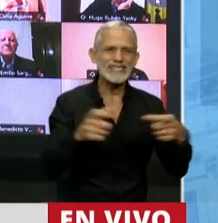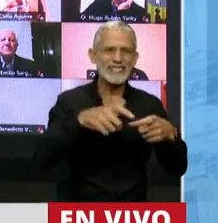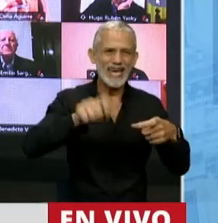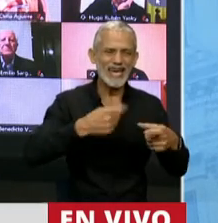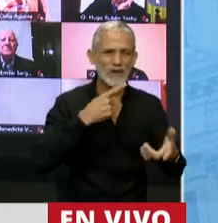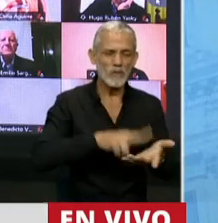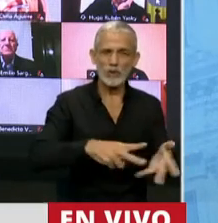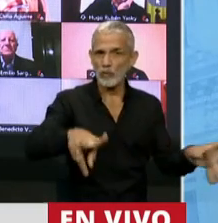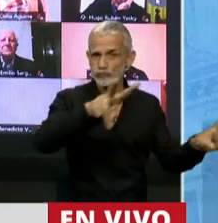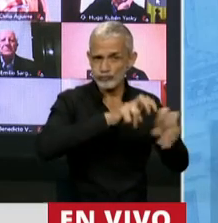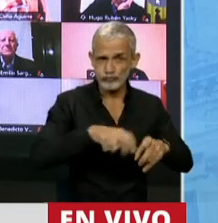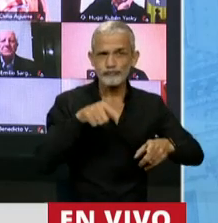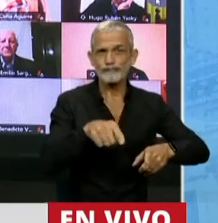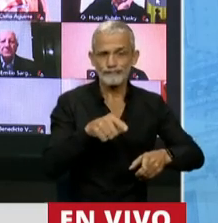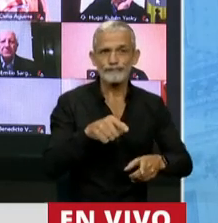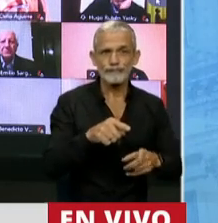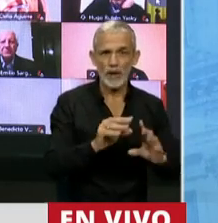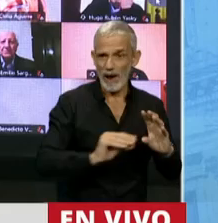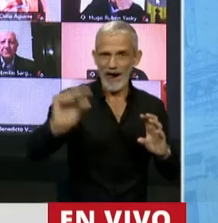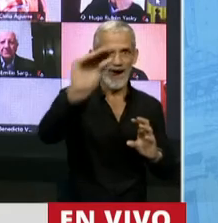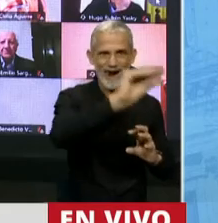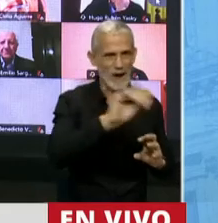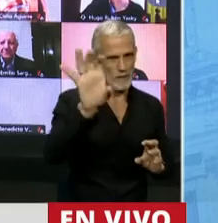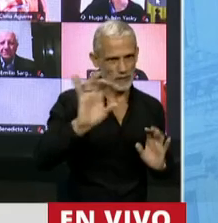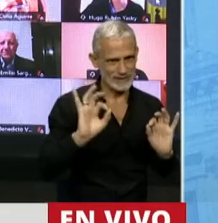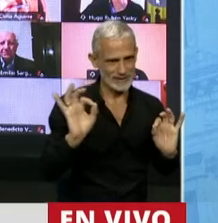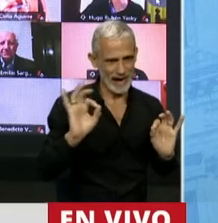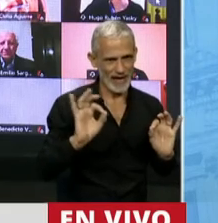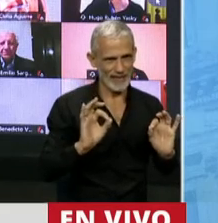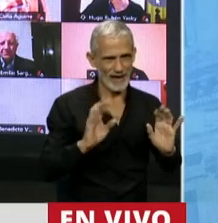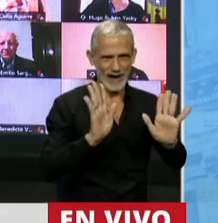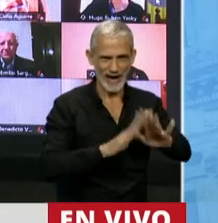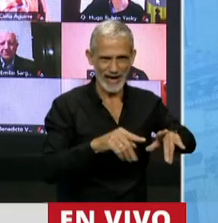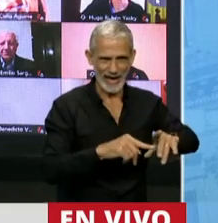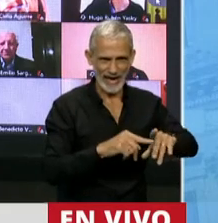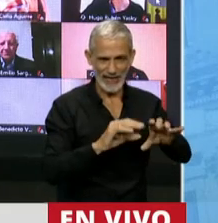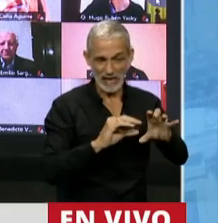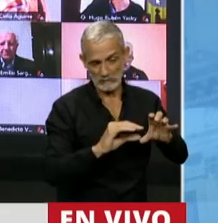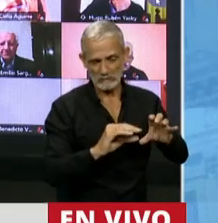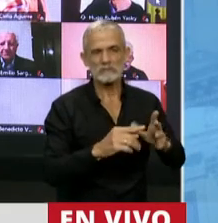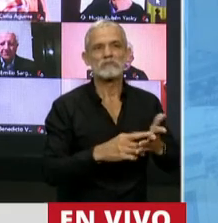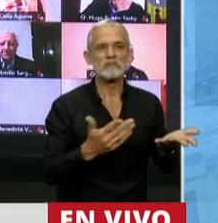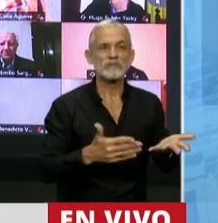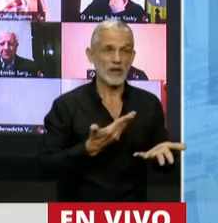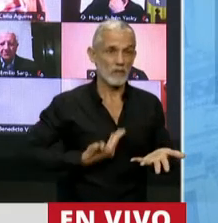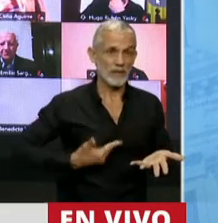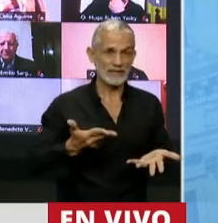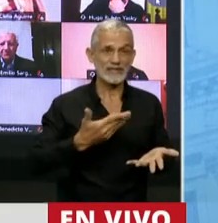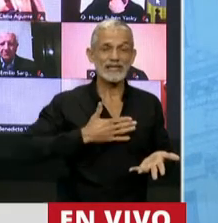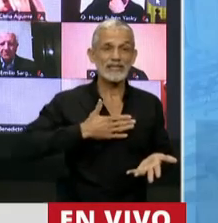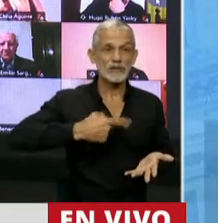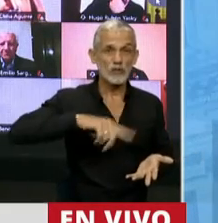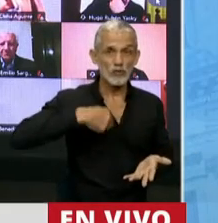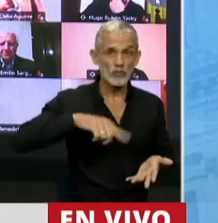de ese momento dejó también de ser coparticipado las provincias. Así que, presidente,